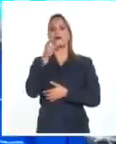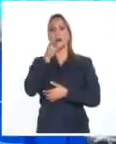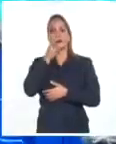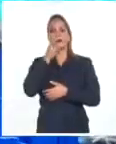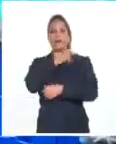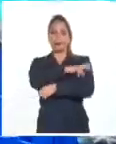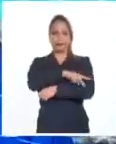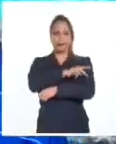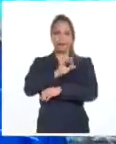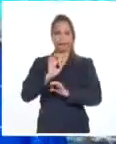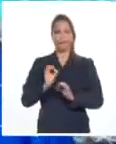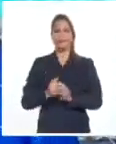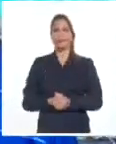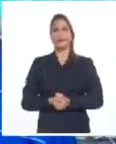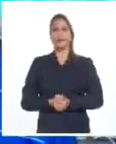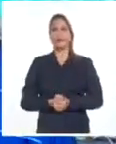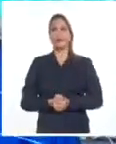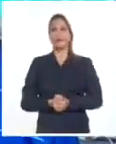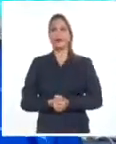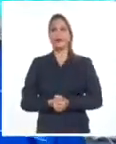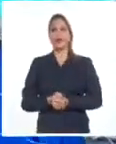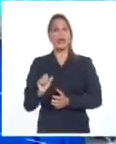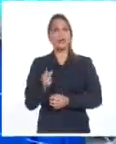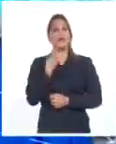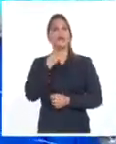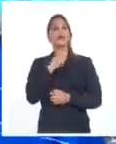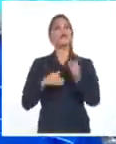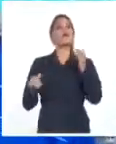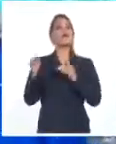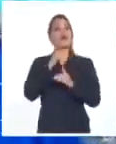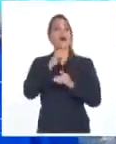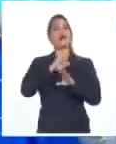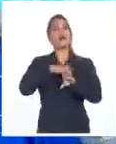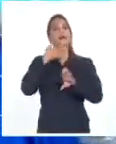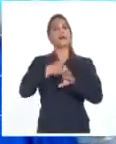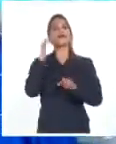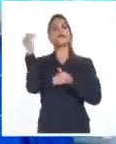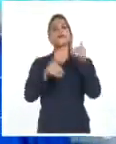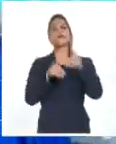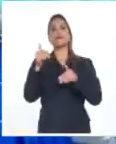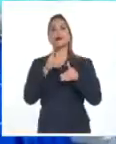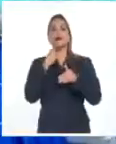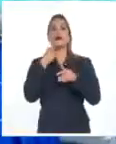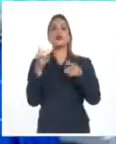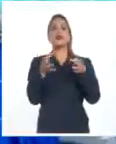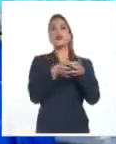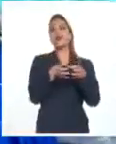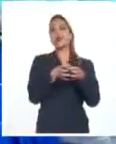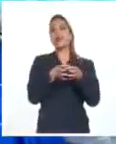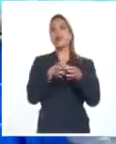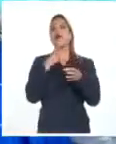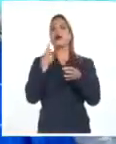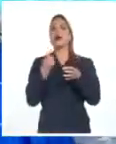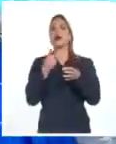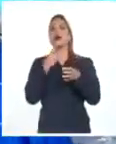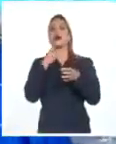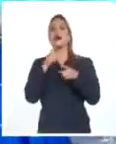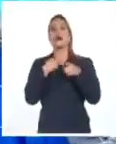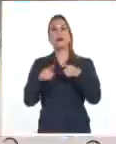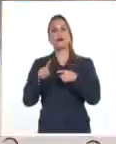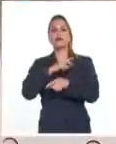del equipo que ocupa el primer lugar en ese certamen participar después en la Serie Mundial de Pequeñas Ligas en el estado norteamericano de